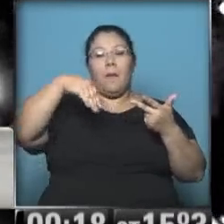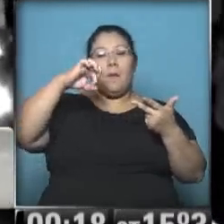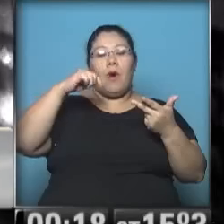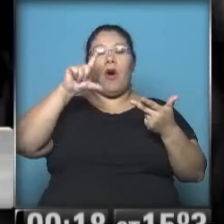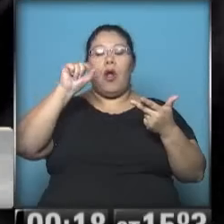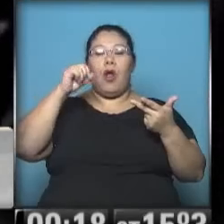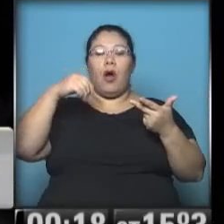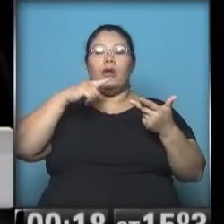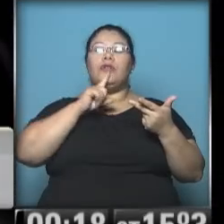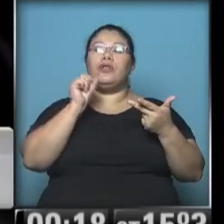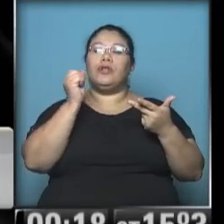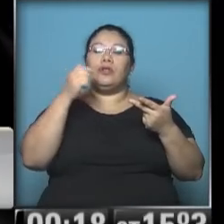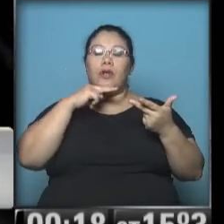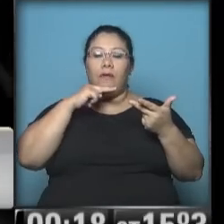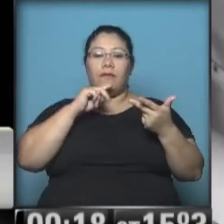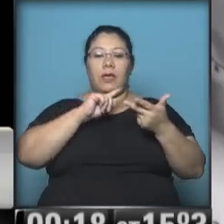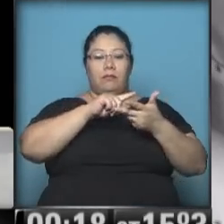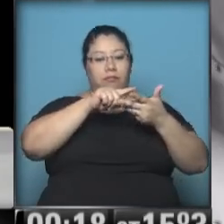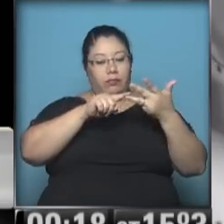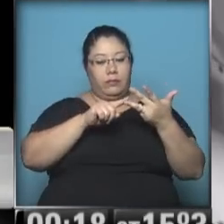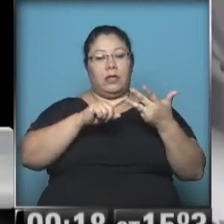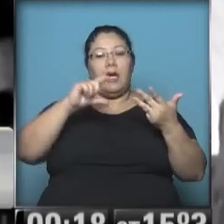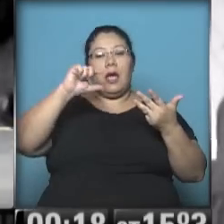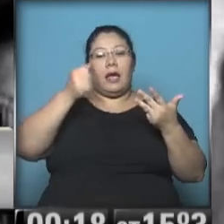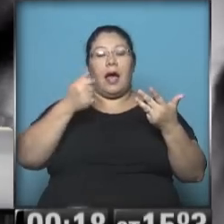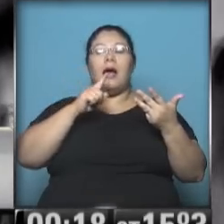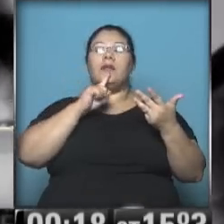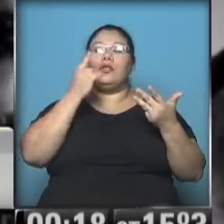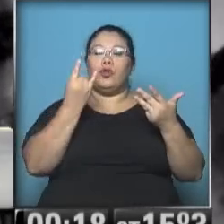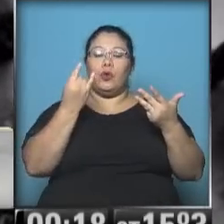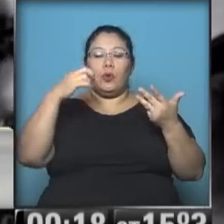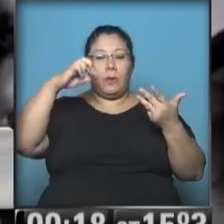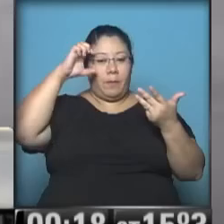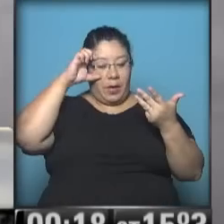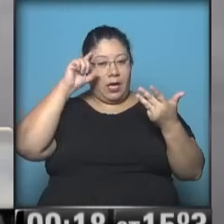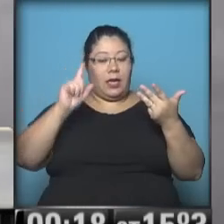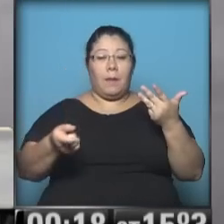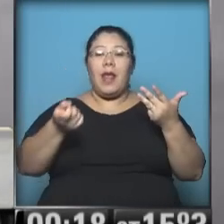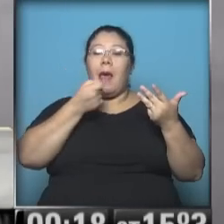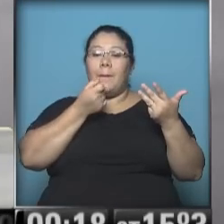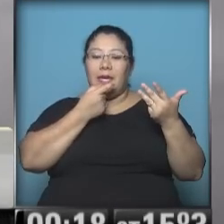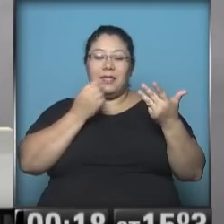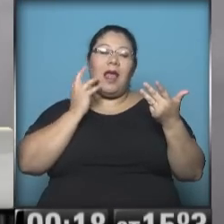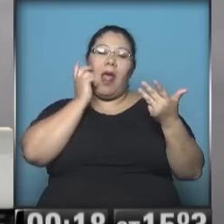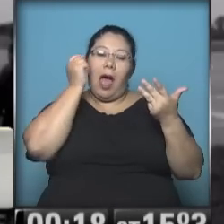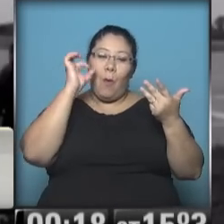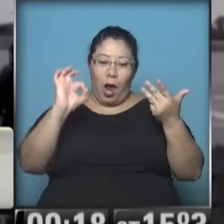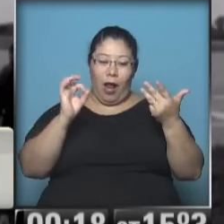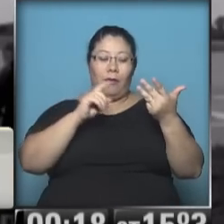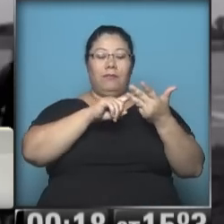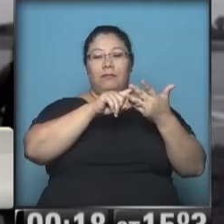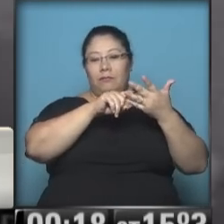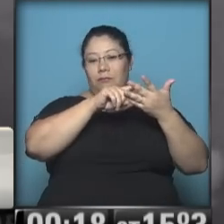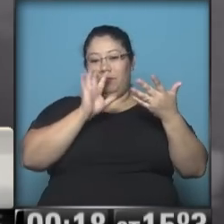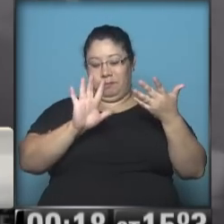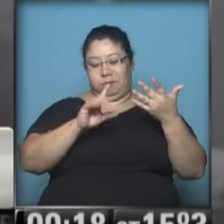Kuriaki, Capanga, Eruca, Catupecu, Ciro y los Persas, La Pastilla del Abuelo, Las Pelotas, Salta a la Banca. Pero también hay un par de novedades dentro de lo que a mí siempre